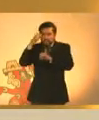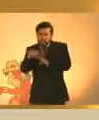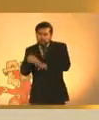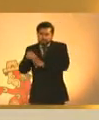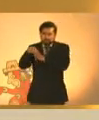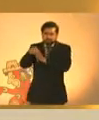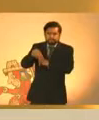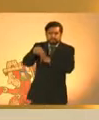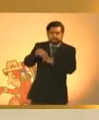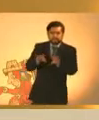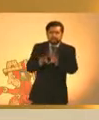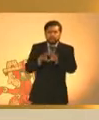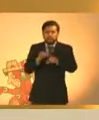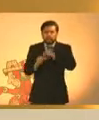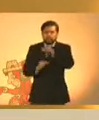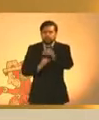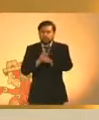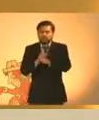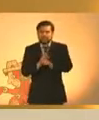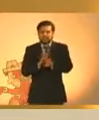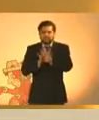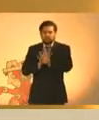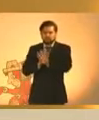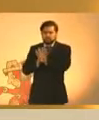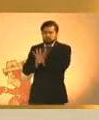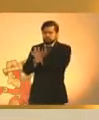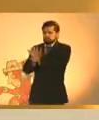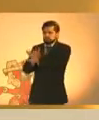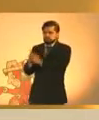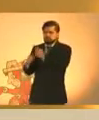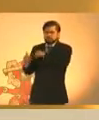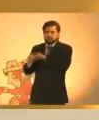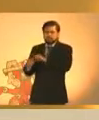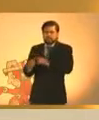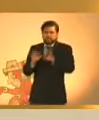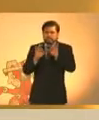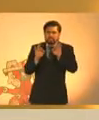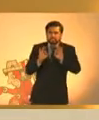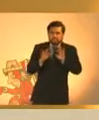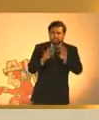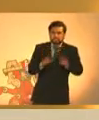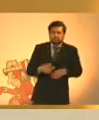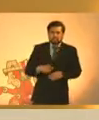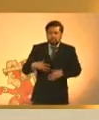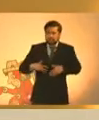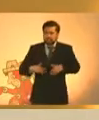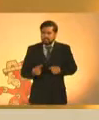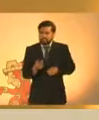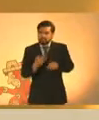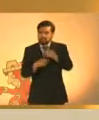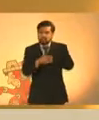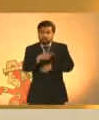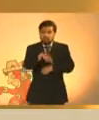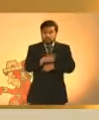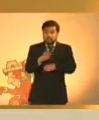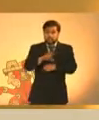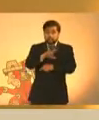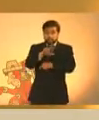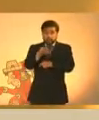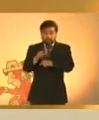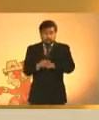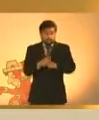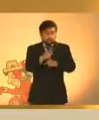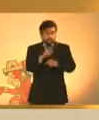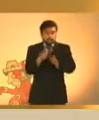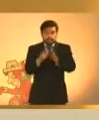que no puede repasar ejércitos en movimiento en medio del frío y del hambre y el resultado es esto pero además